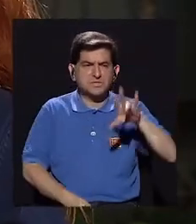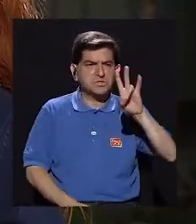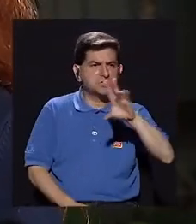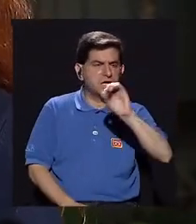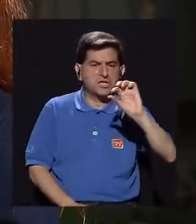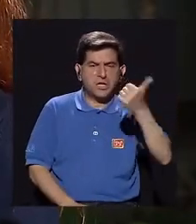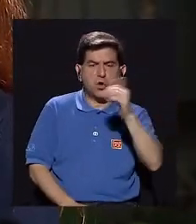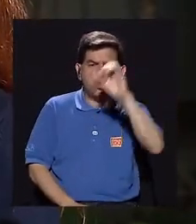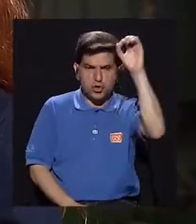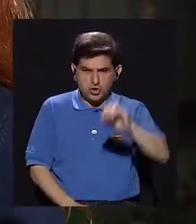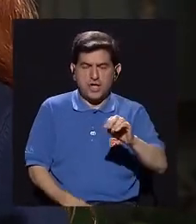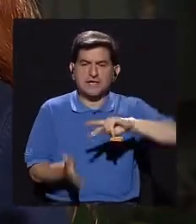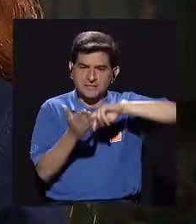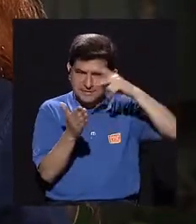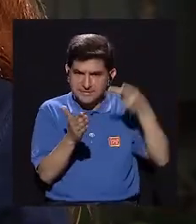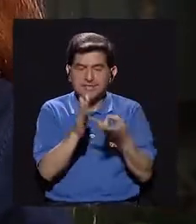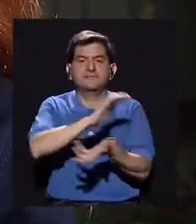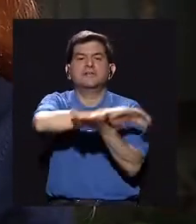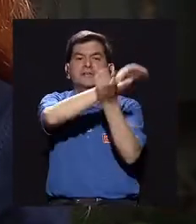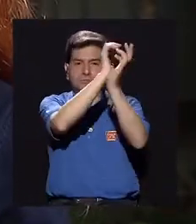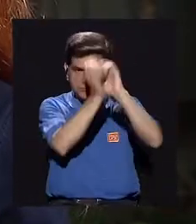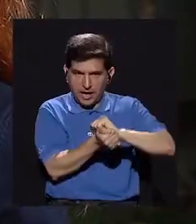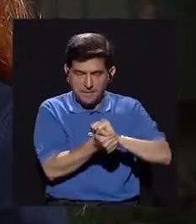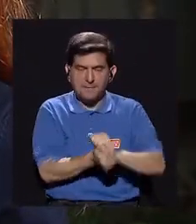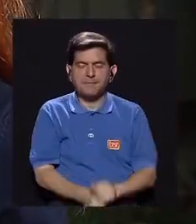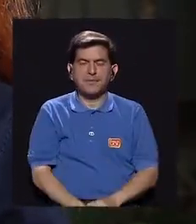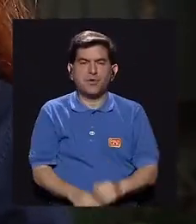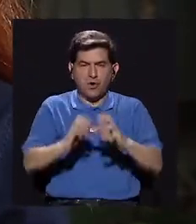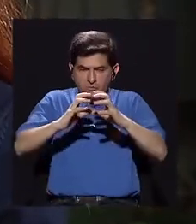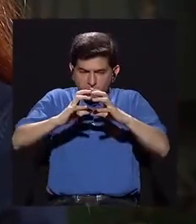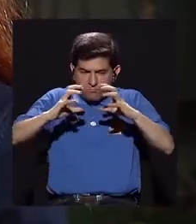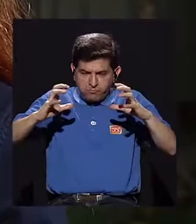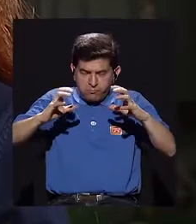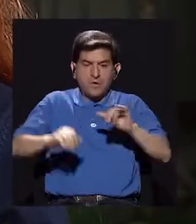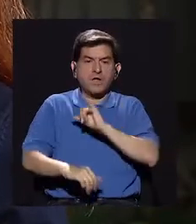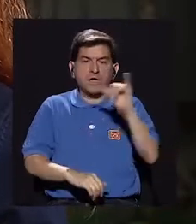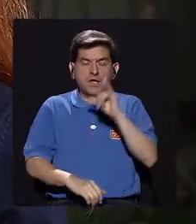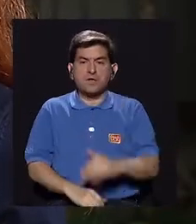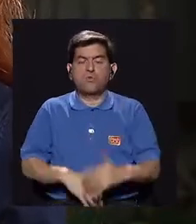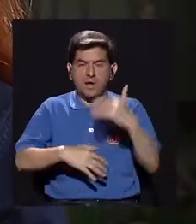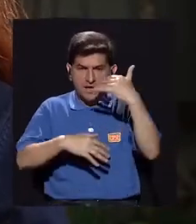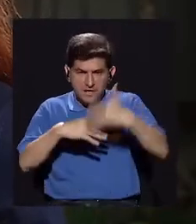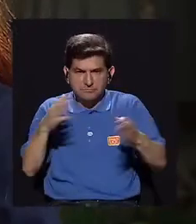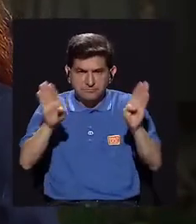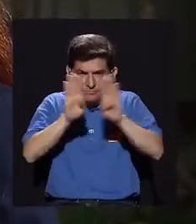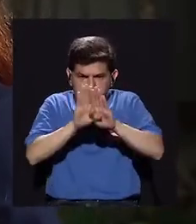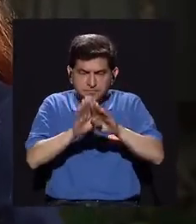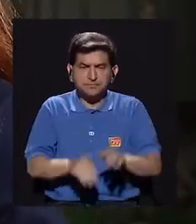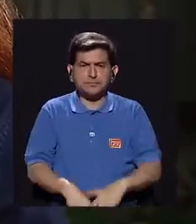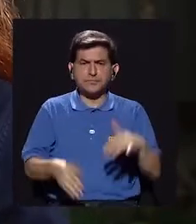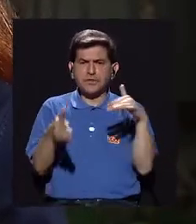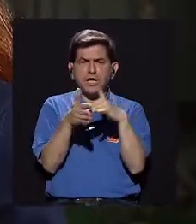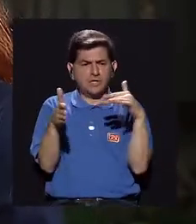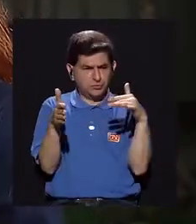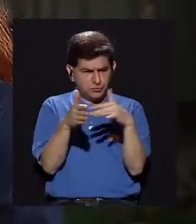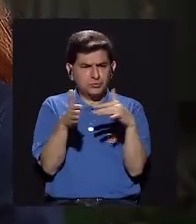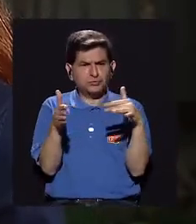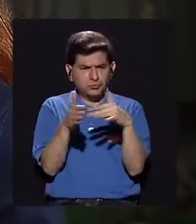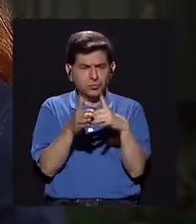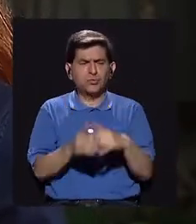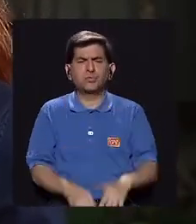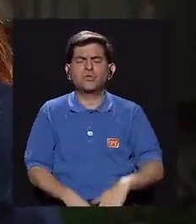del 7-10%, va a tener cambios en la inflamación e inclusive en la fibrosis. Hay un